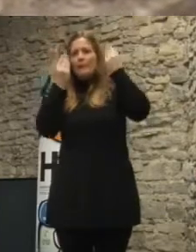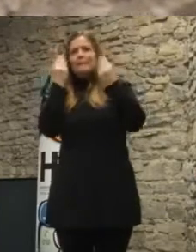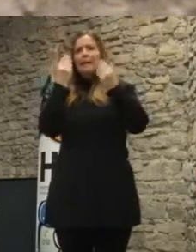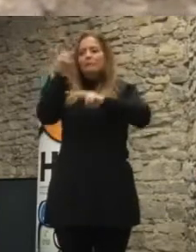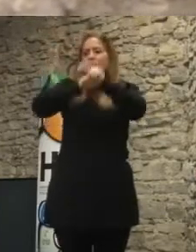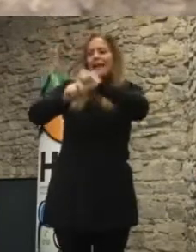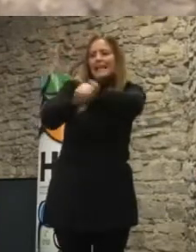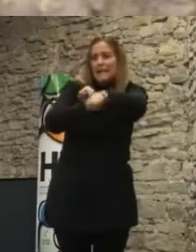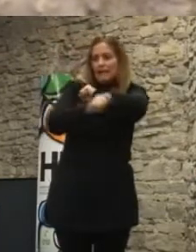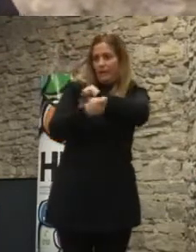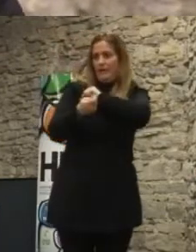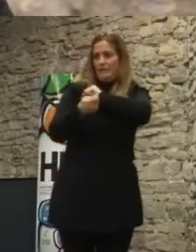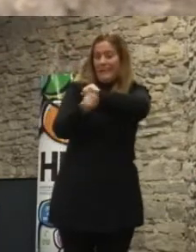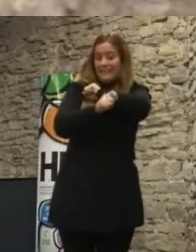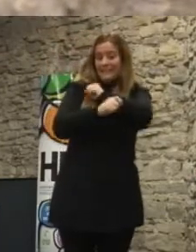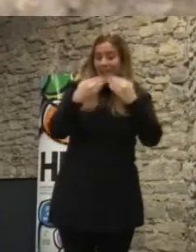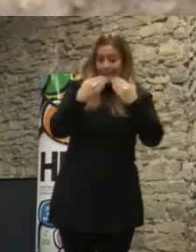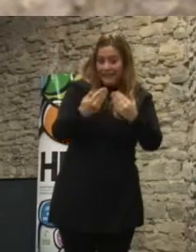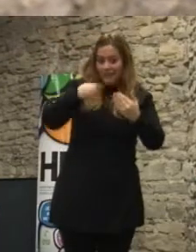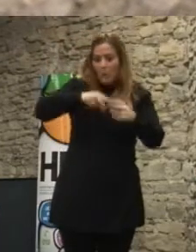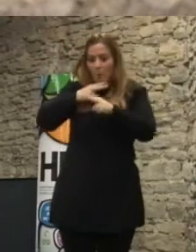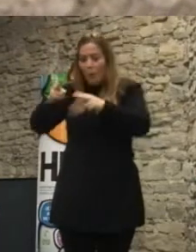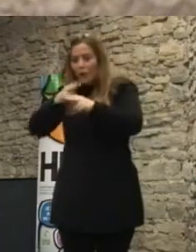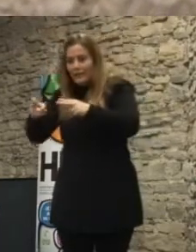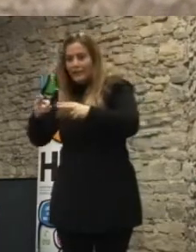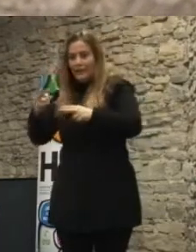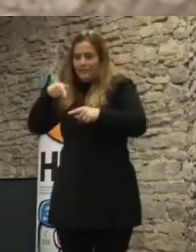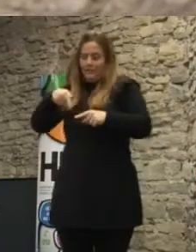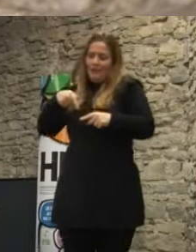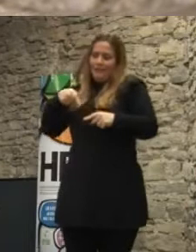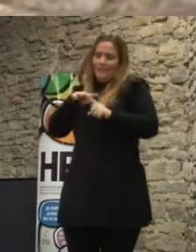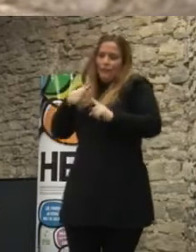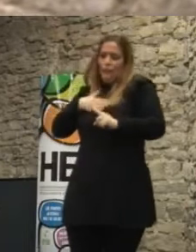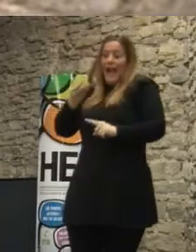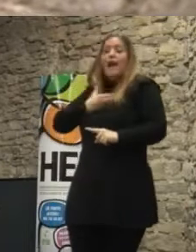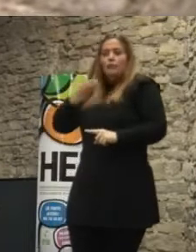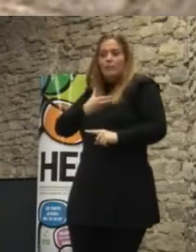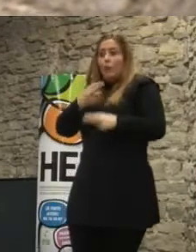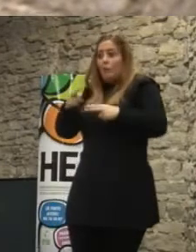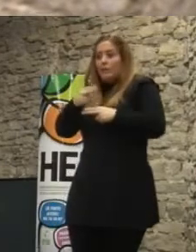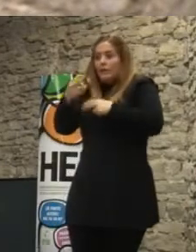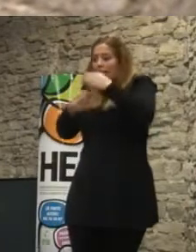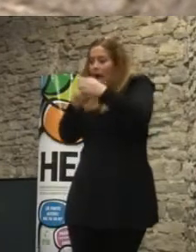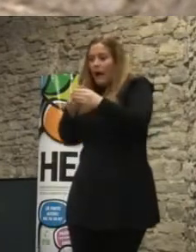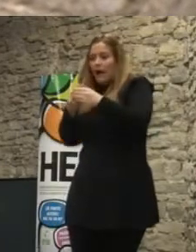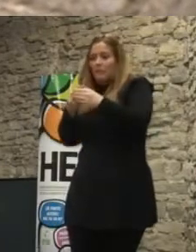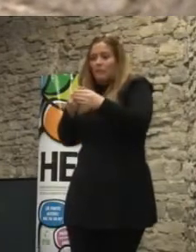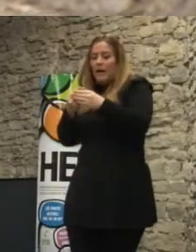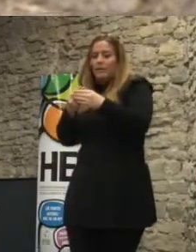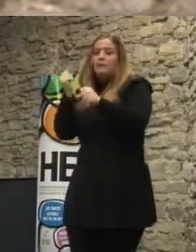también el hacer políticas también desde la administración y en este caso desde el ayuntamiento, que es lo que os interesa, para facilitar el trabajo en red,